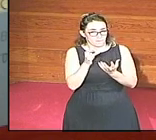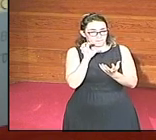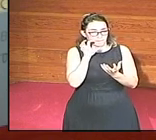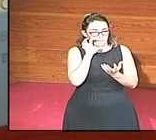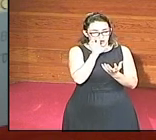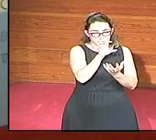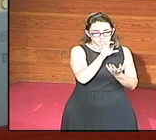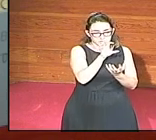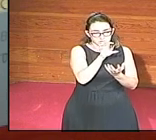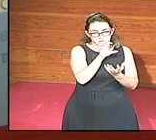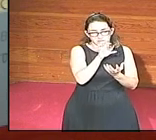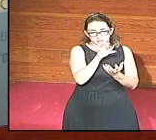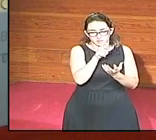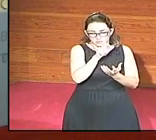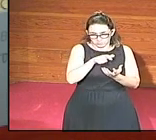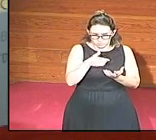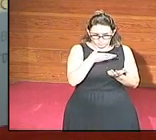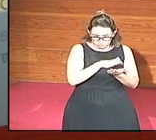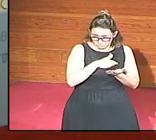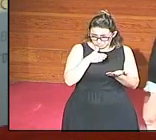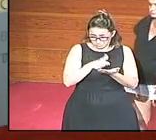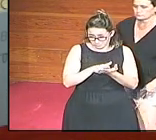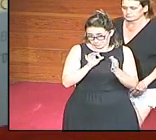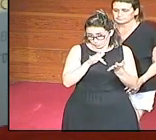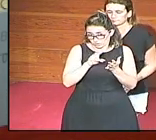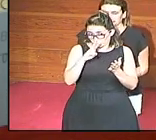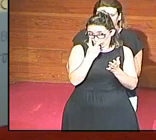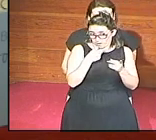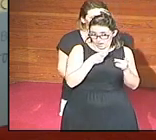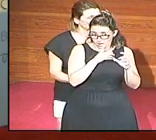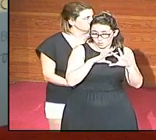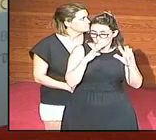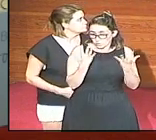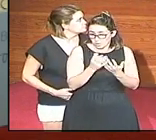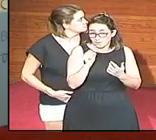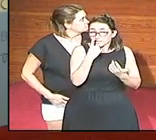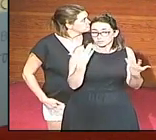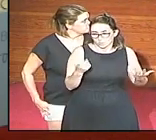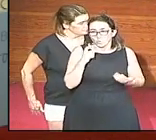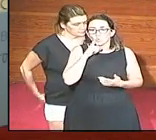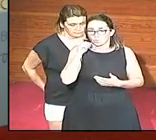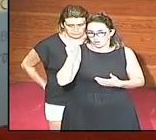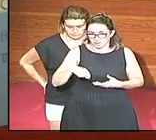bajas civiles y militares tuvo durante la Segunda Guerra Mundial fue Ucrania.